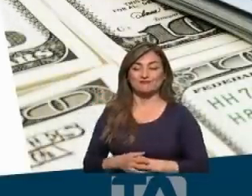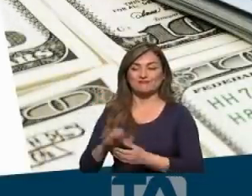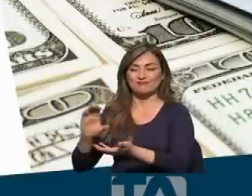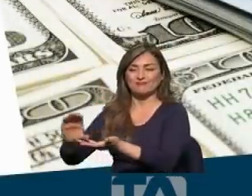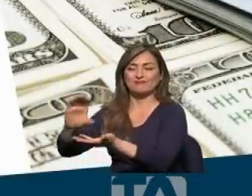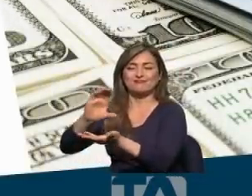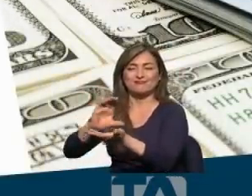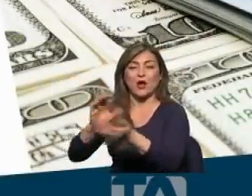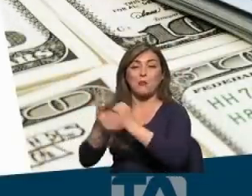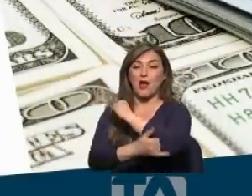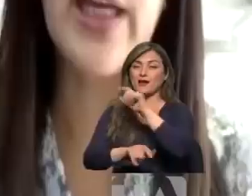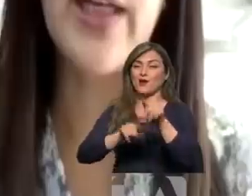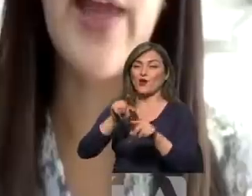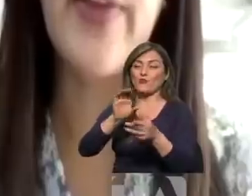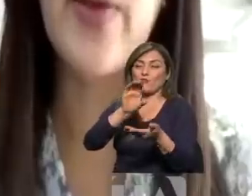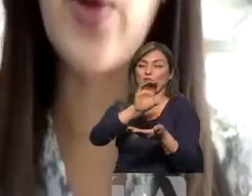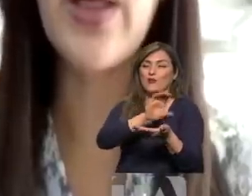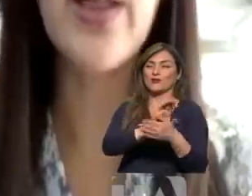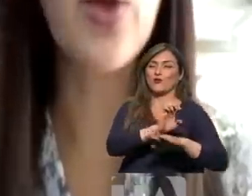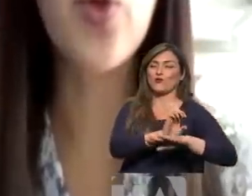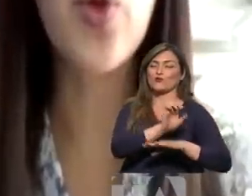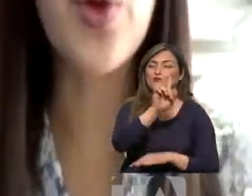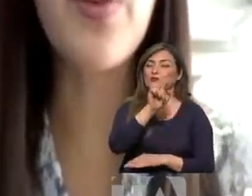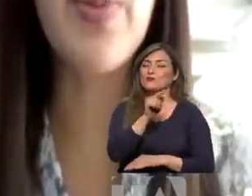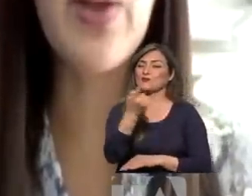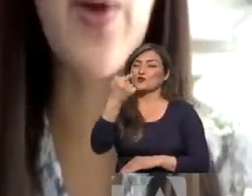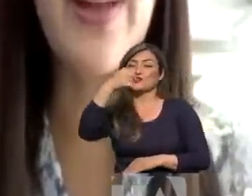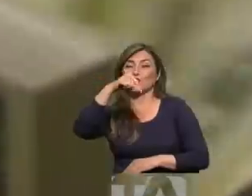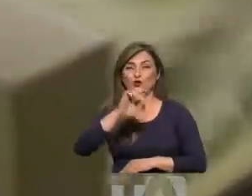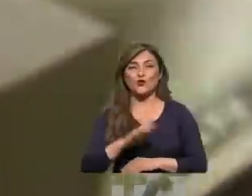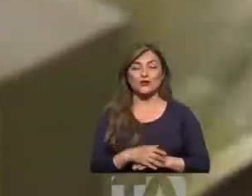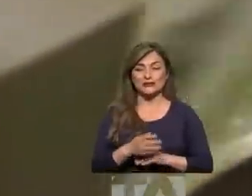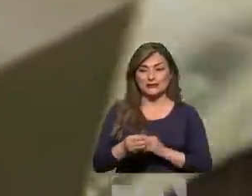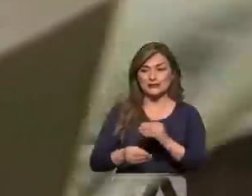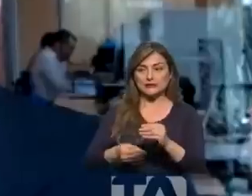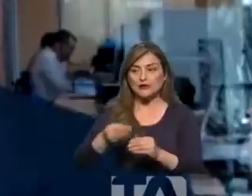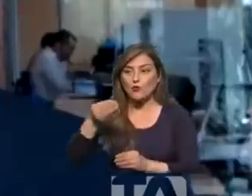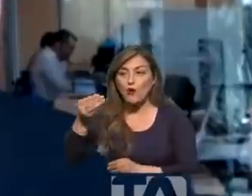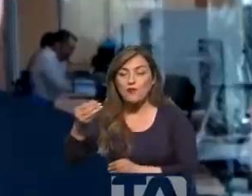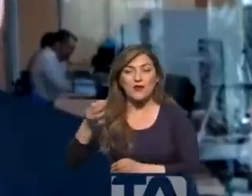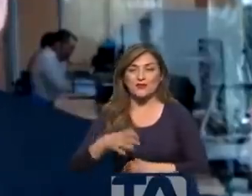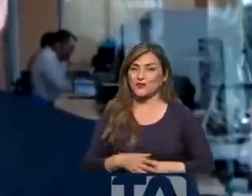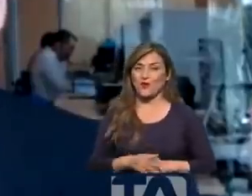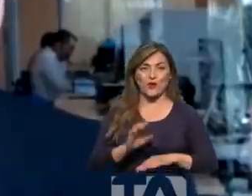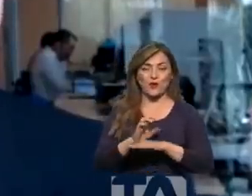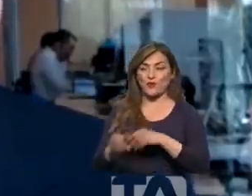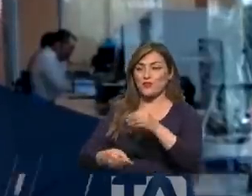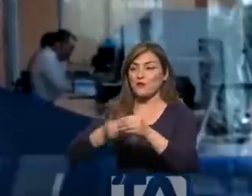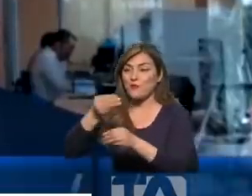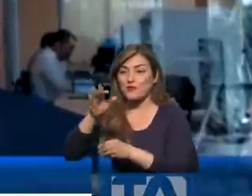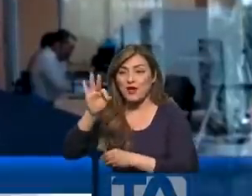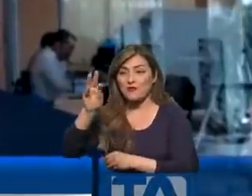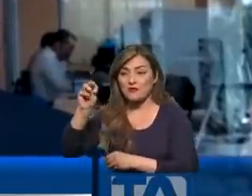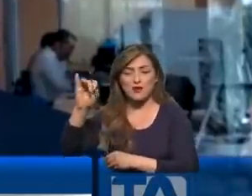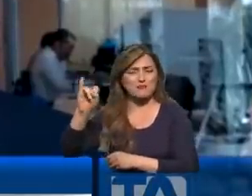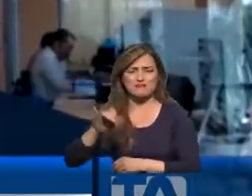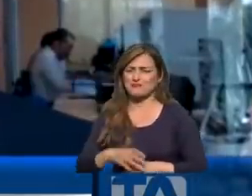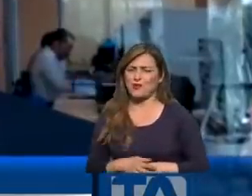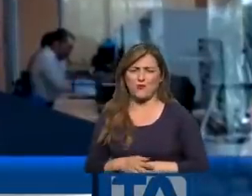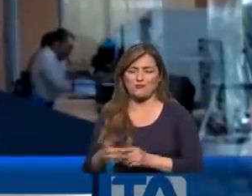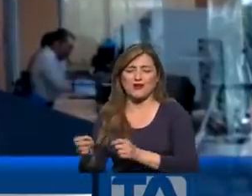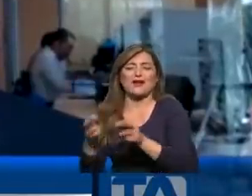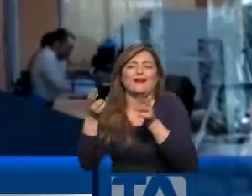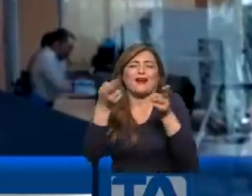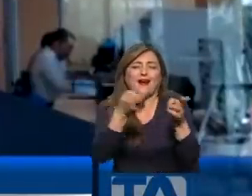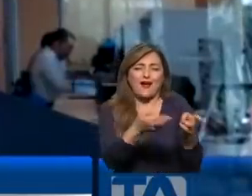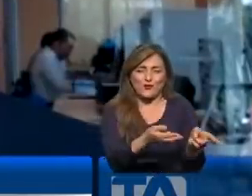corresponderán 1,000 millones. Según Alberto Acosta Burneo, son recursos que no se devolverán. Definitivamente estos recursos del FMI son